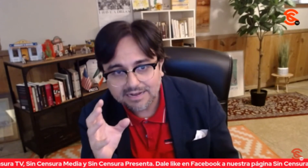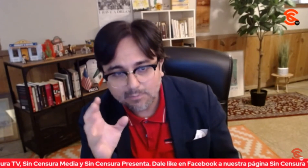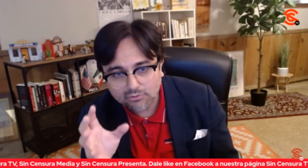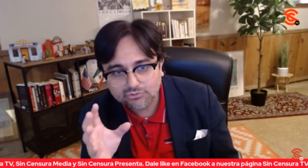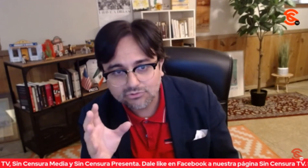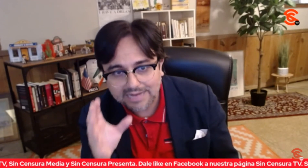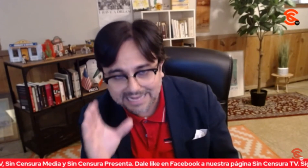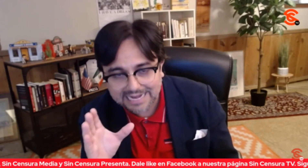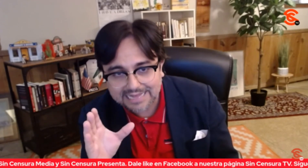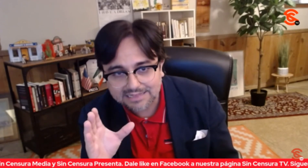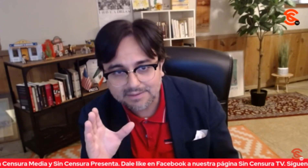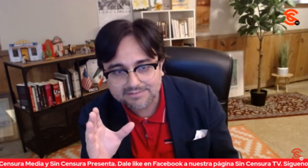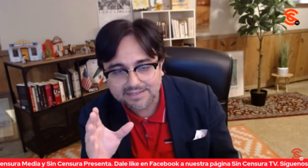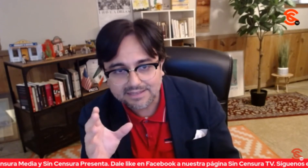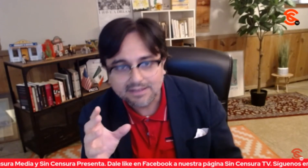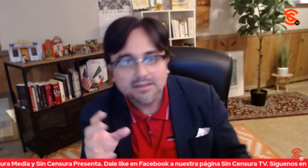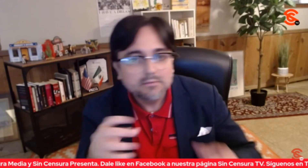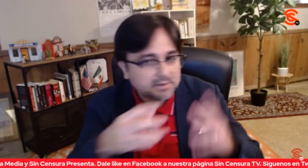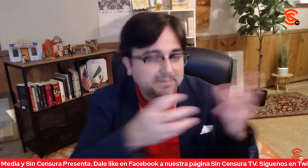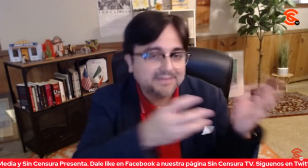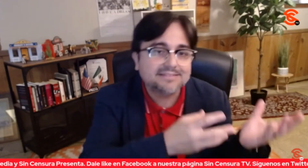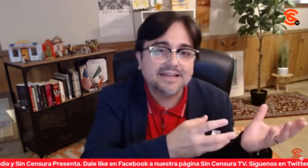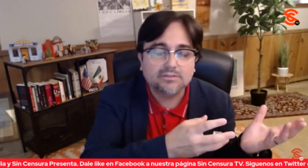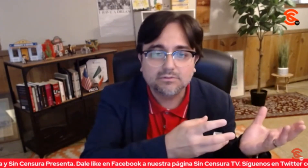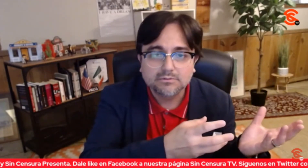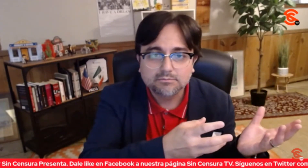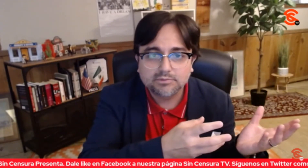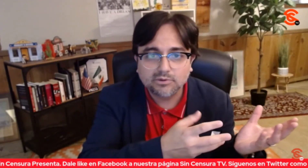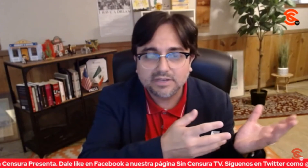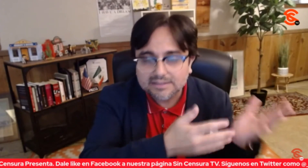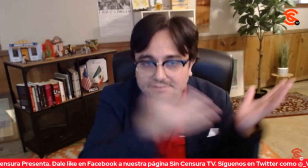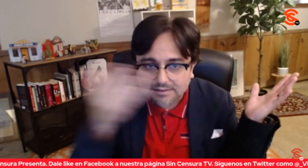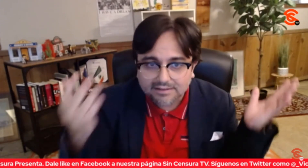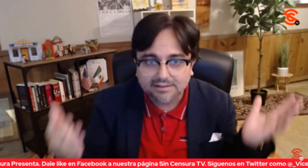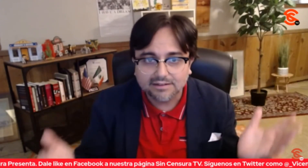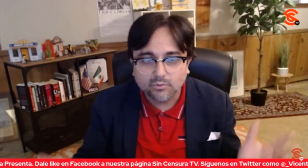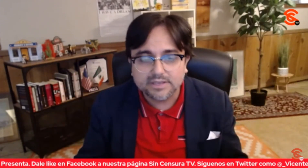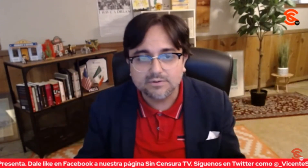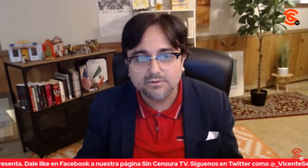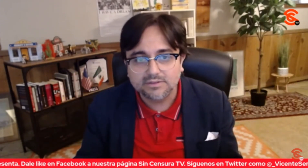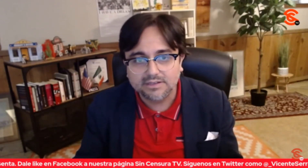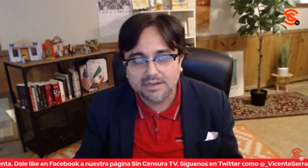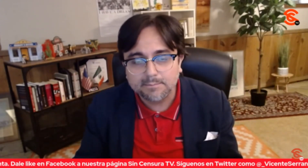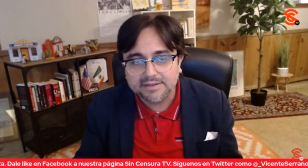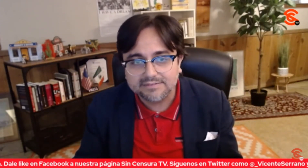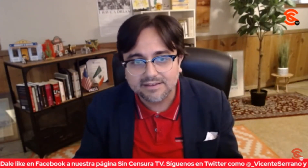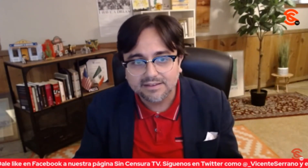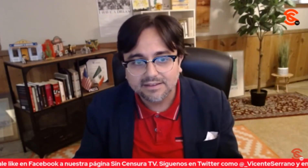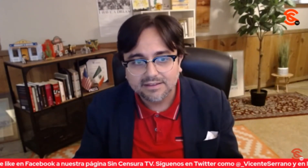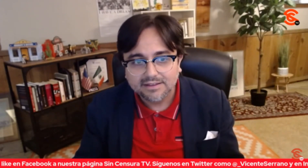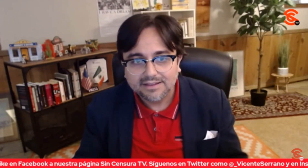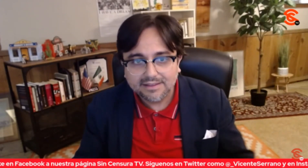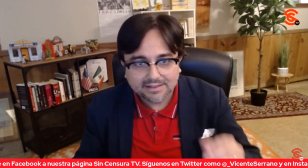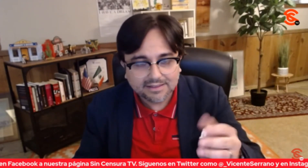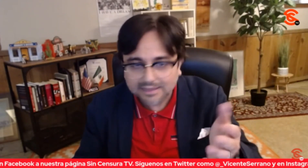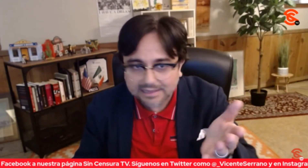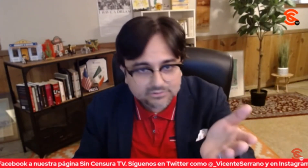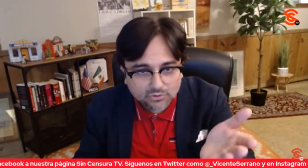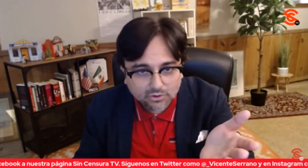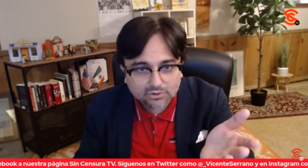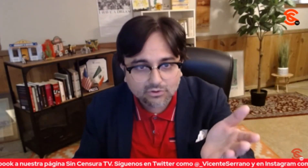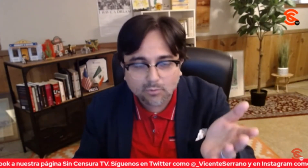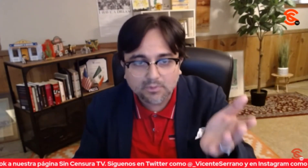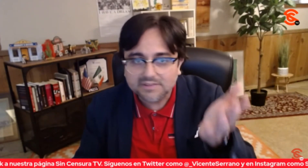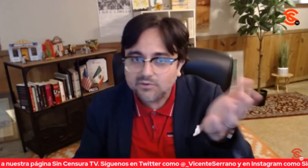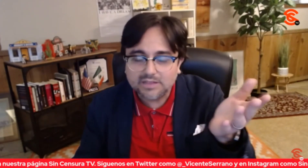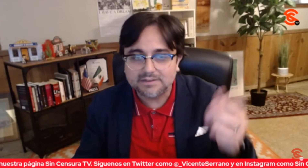Él, la voz, la cara de TV Azteca, representando pues lo que dice el dueño de la empresa.